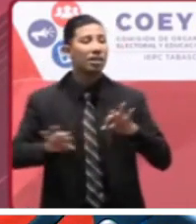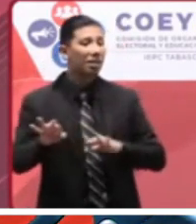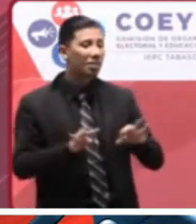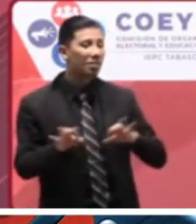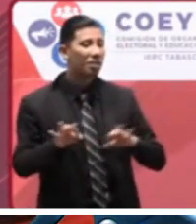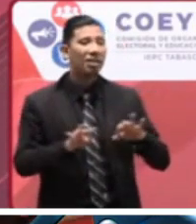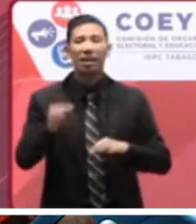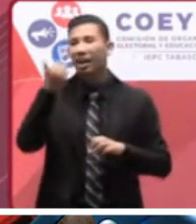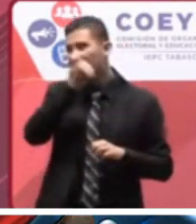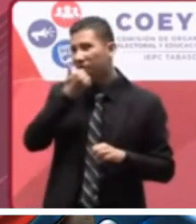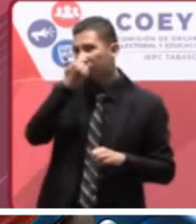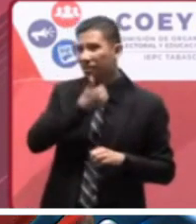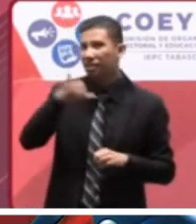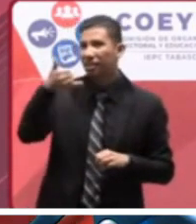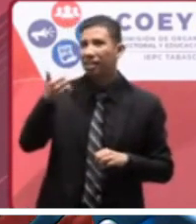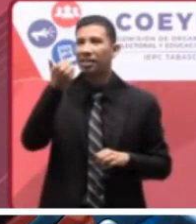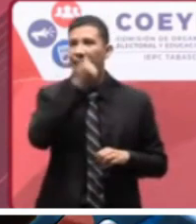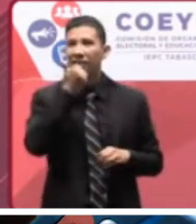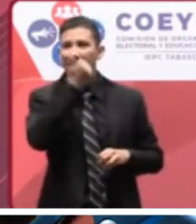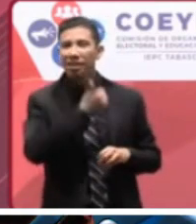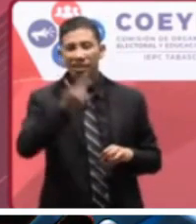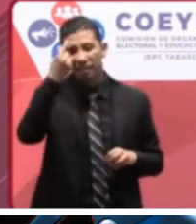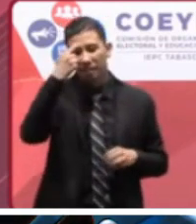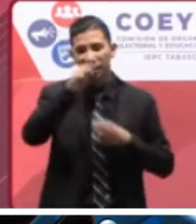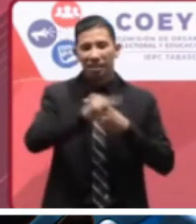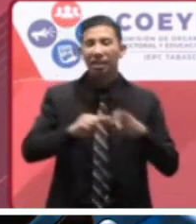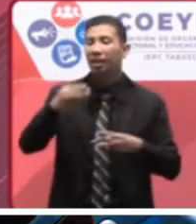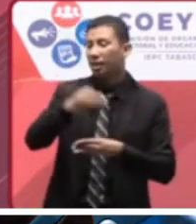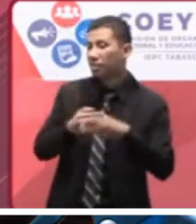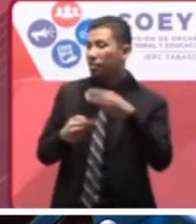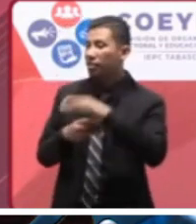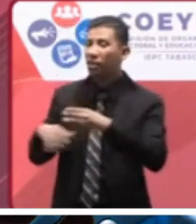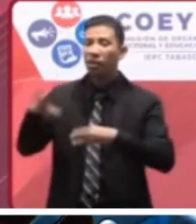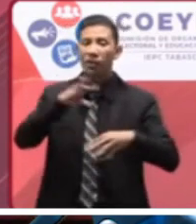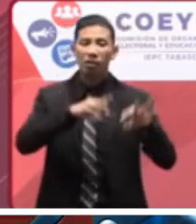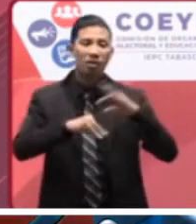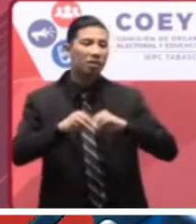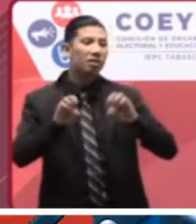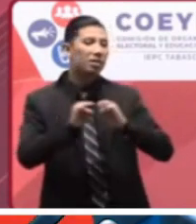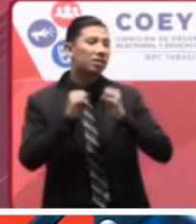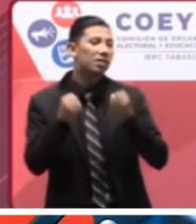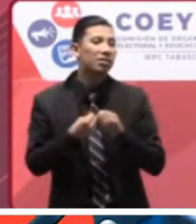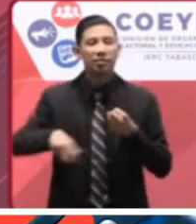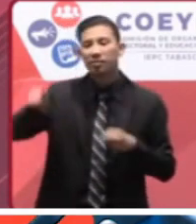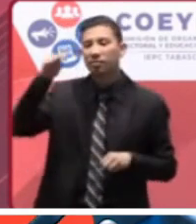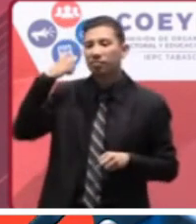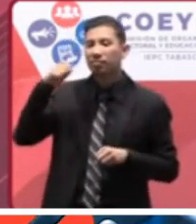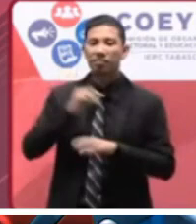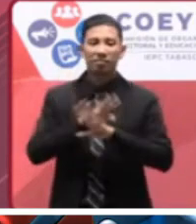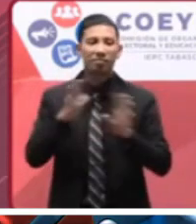las alumnas y los alumnos para construir ciudadanos. Y bueno, en Tabasco tenemos ya